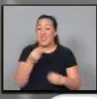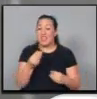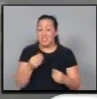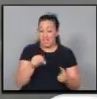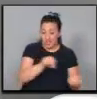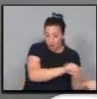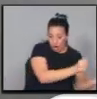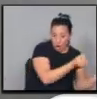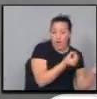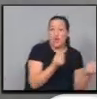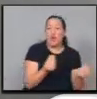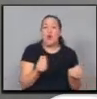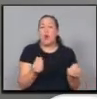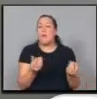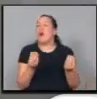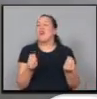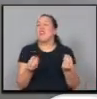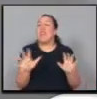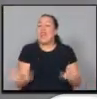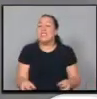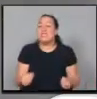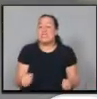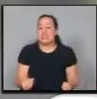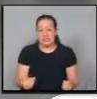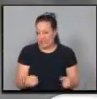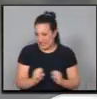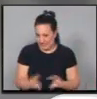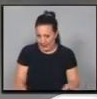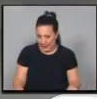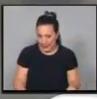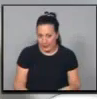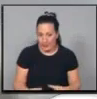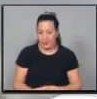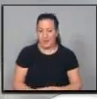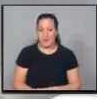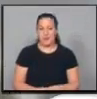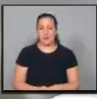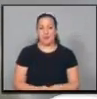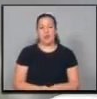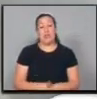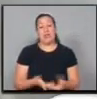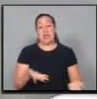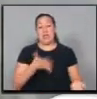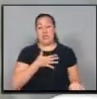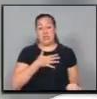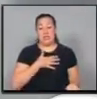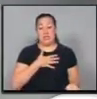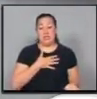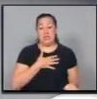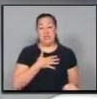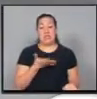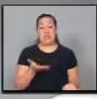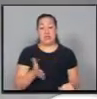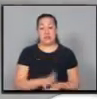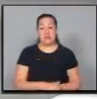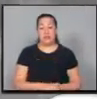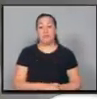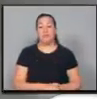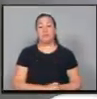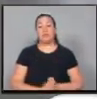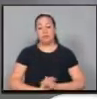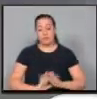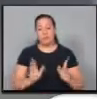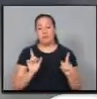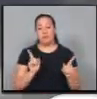corres? ¿Qué haces? O sea, es tremendo esto que lamentablemente se da con relativa asiduidad. Ahí tenés